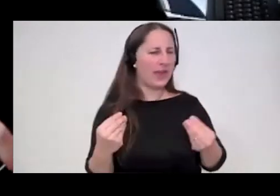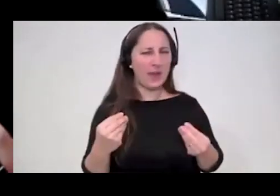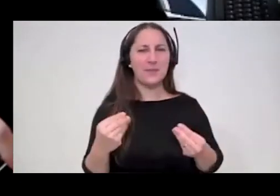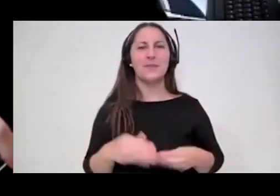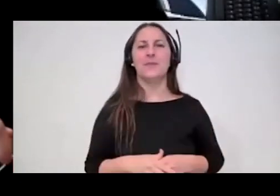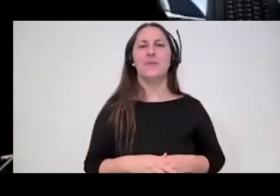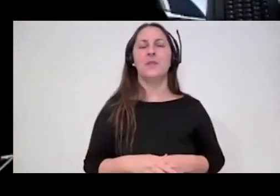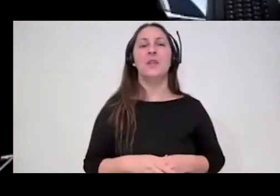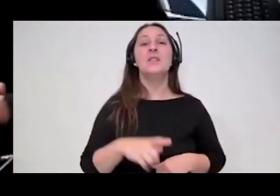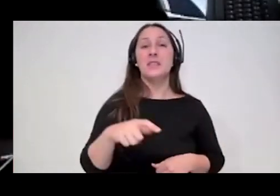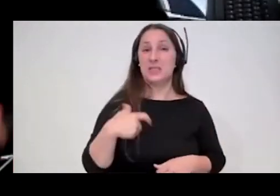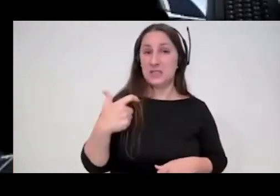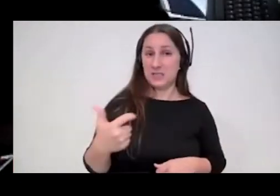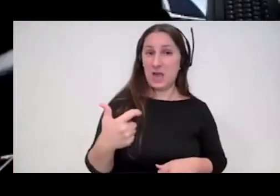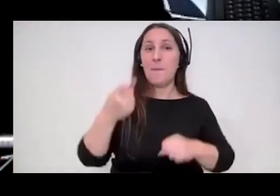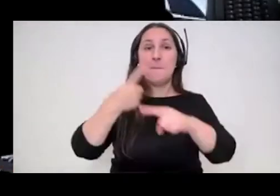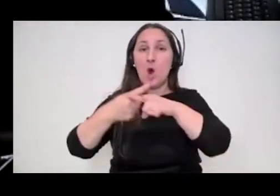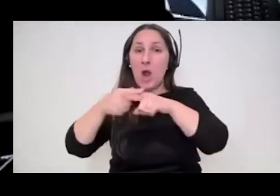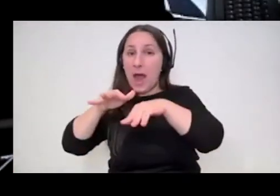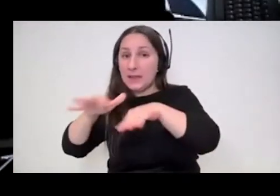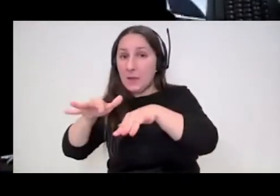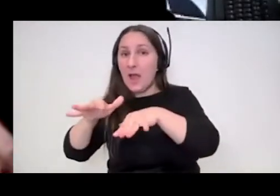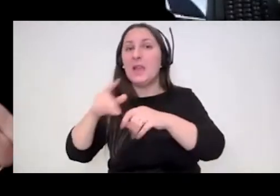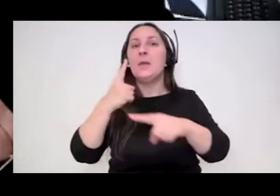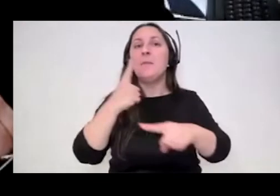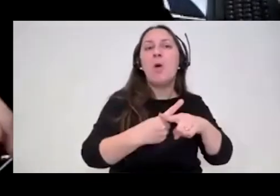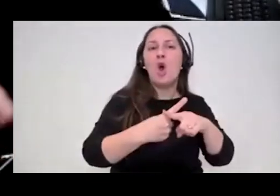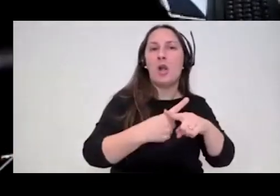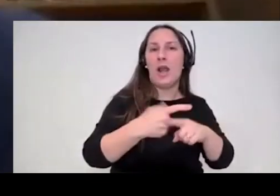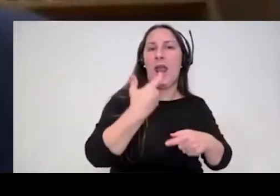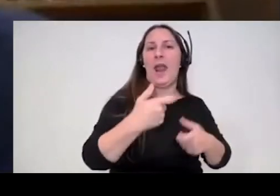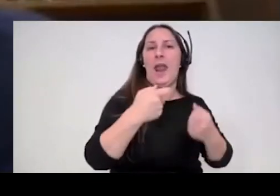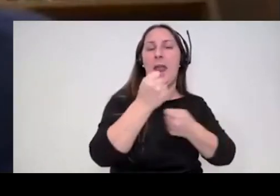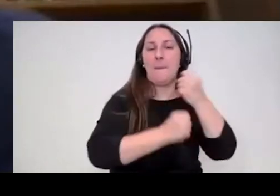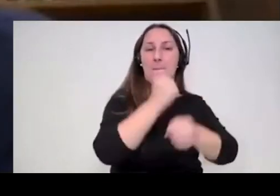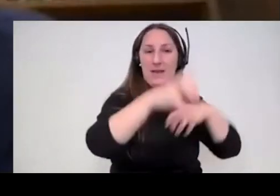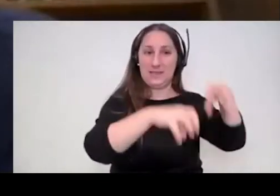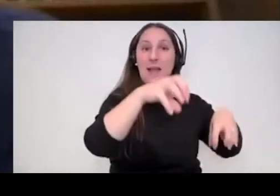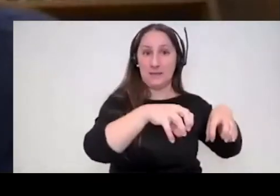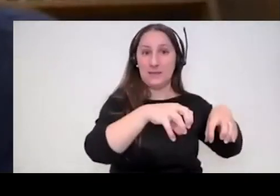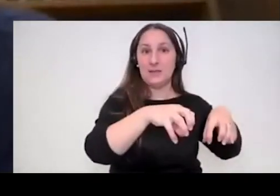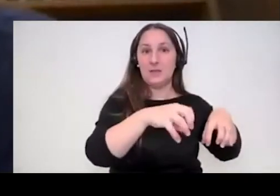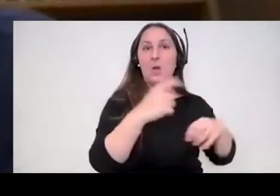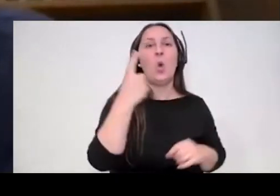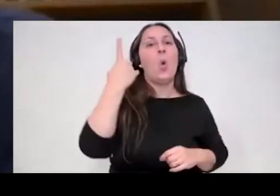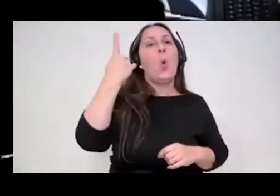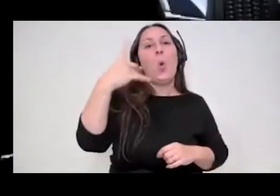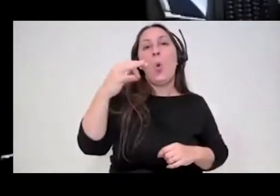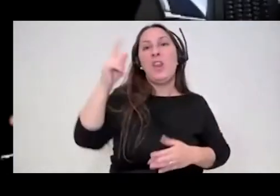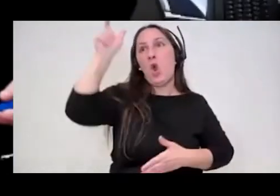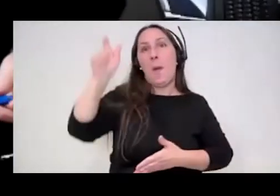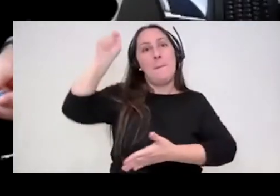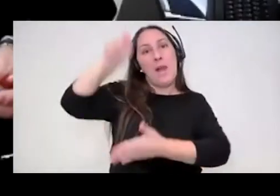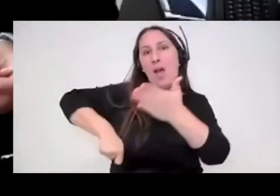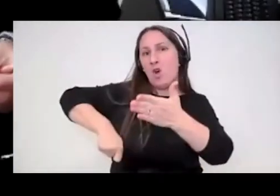la vez un sindicato por actividad y a la vez un sindicato por empresa. ¿Sí? Yeah. Tenemos un único empleador en todo el país de punta a